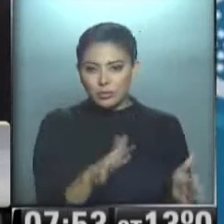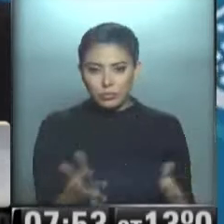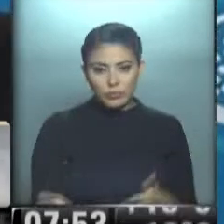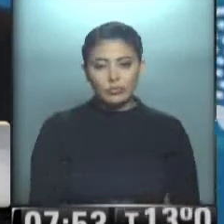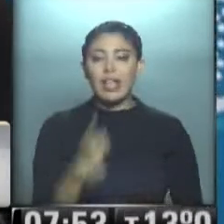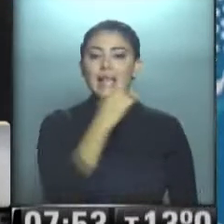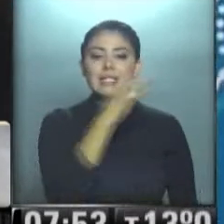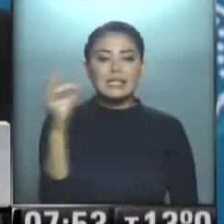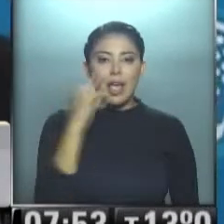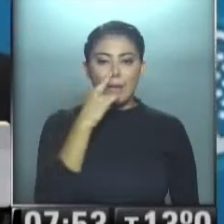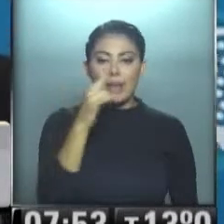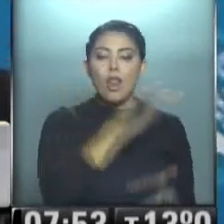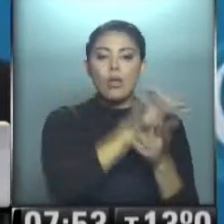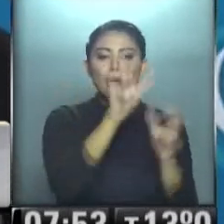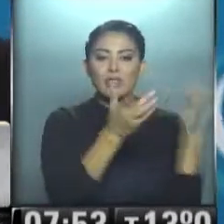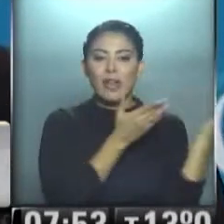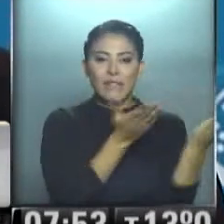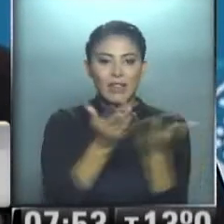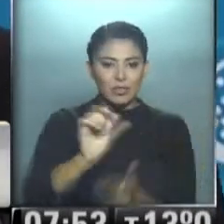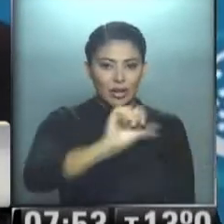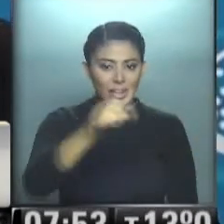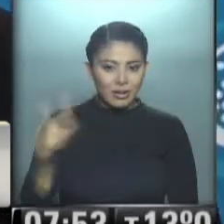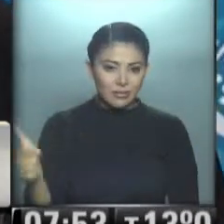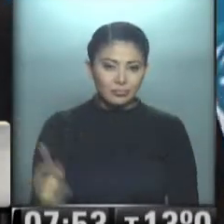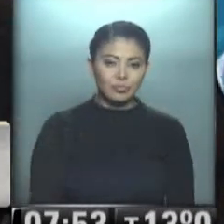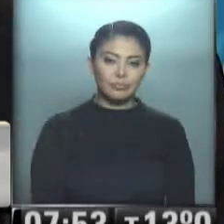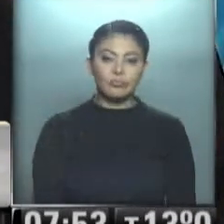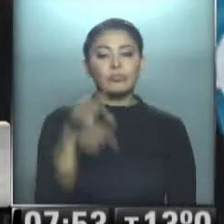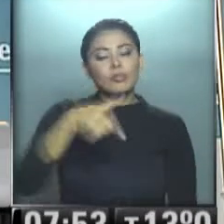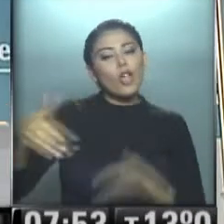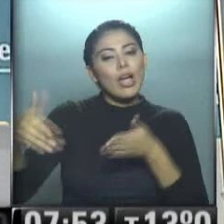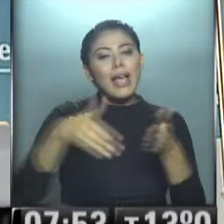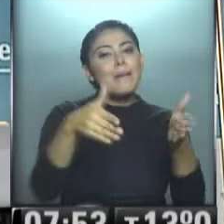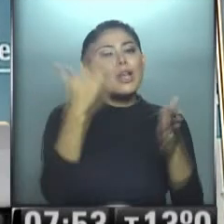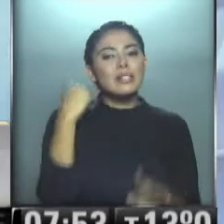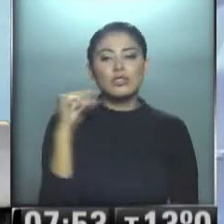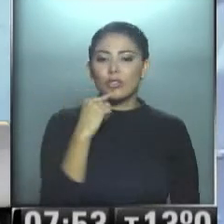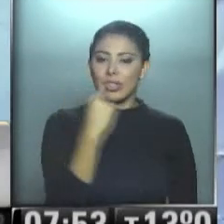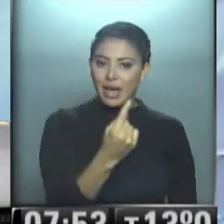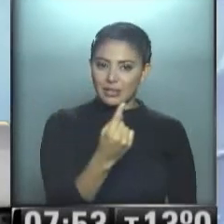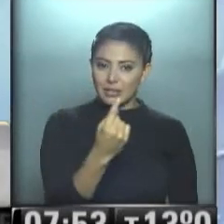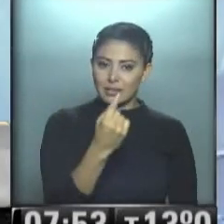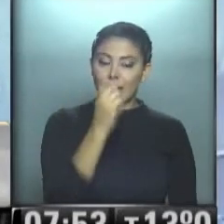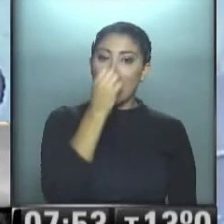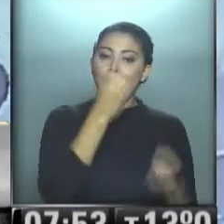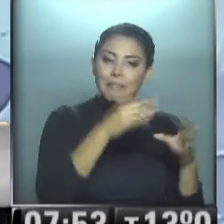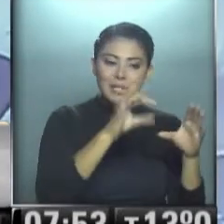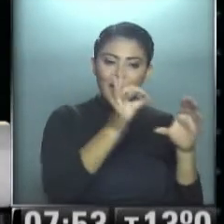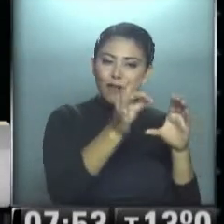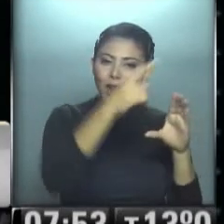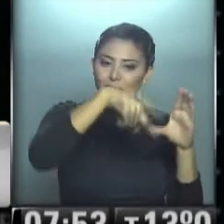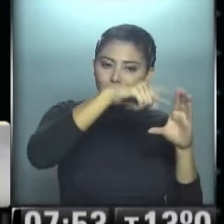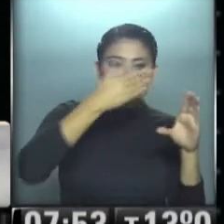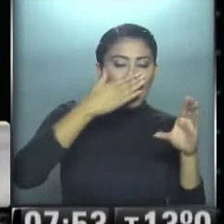100 mil nuevos beneficiarios y esto es un camino como decía recién que va de la bolilla al